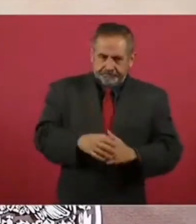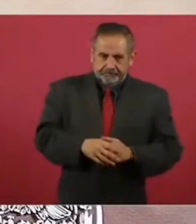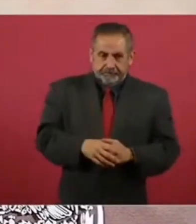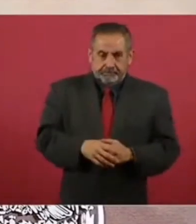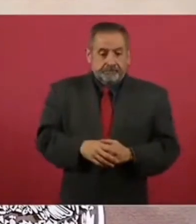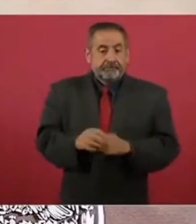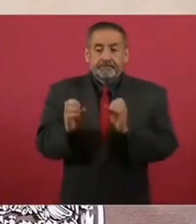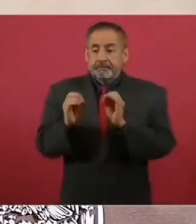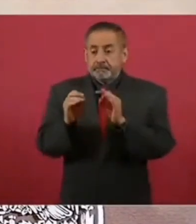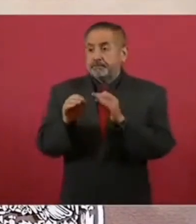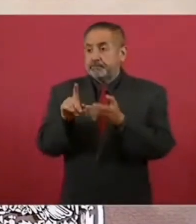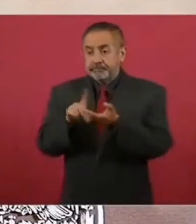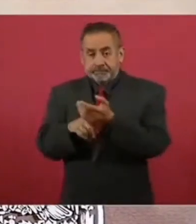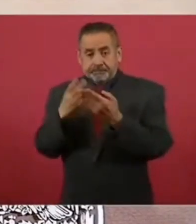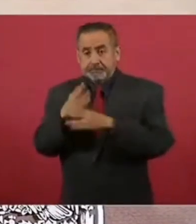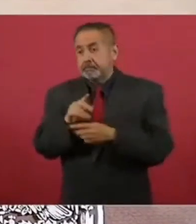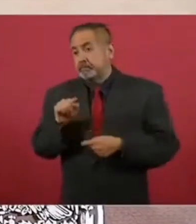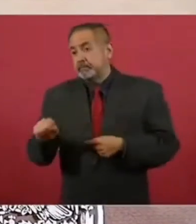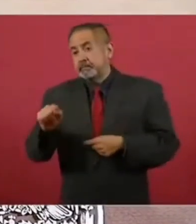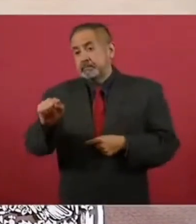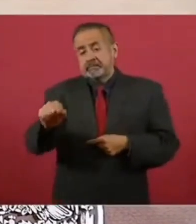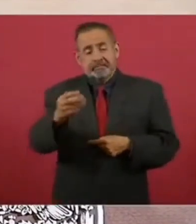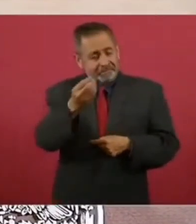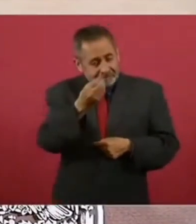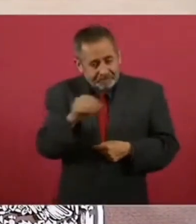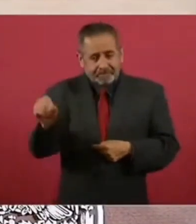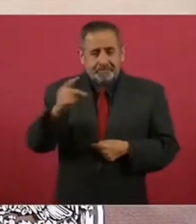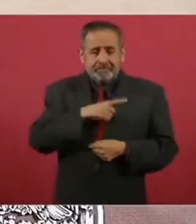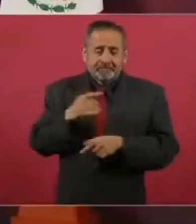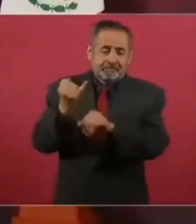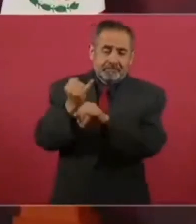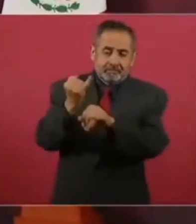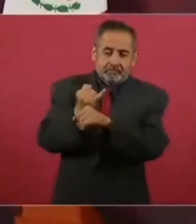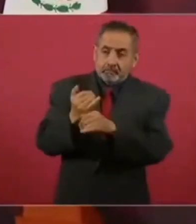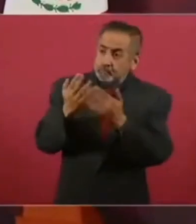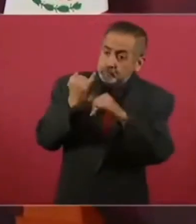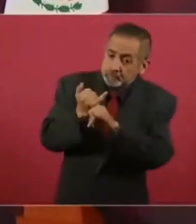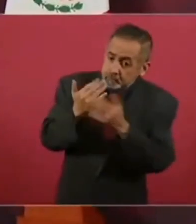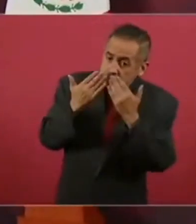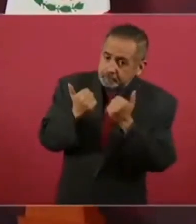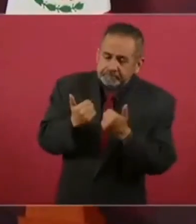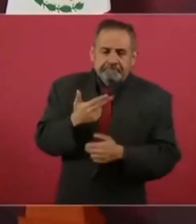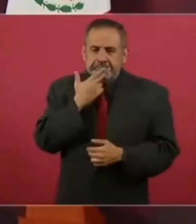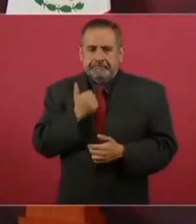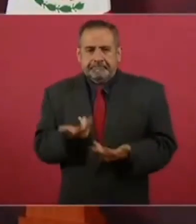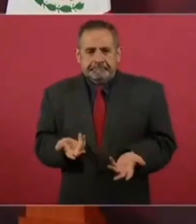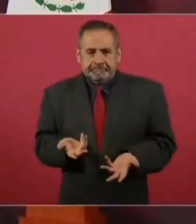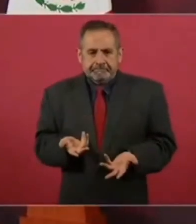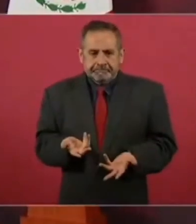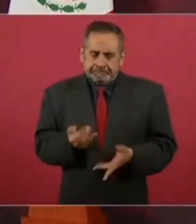Todas las sucursales deben de tener internet, si no, no funciona.